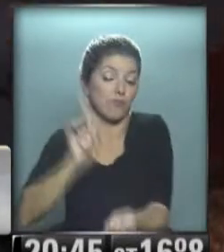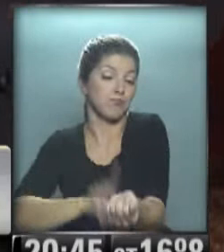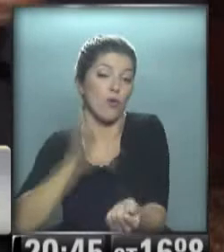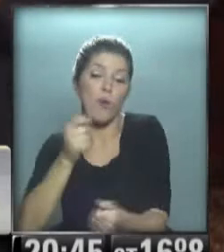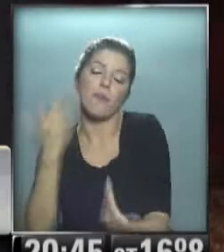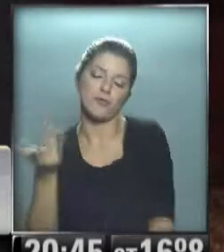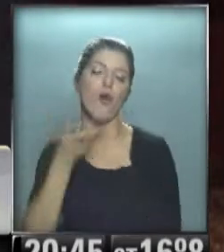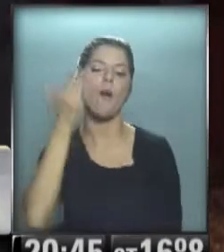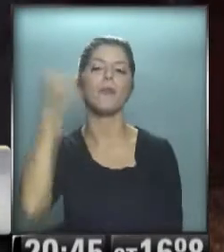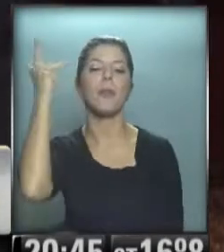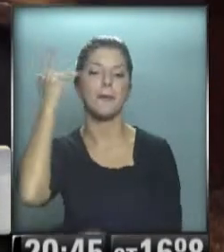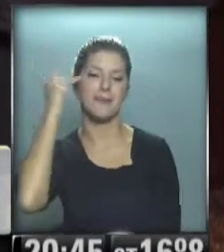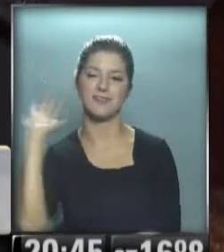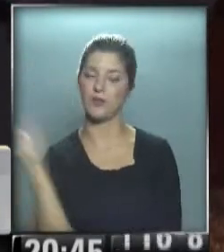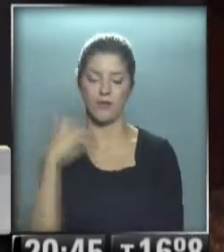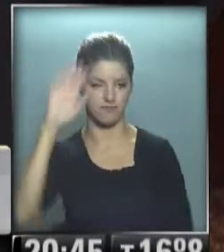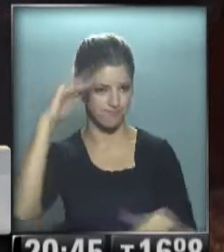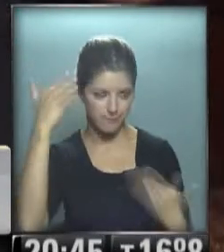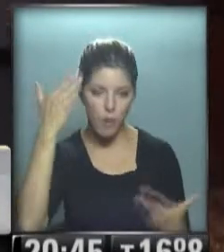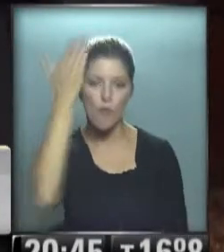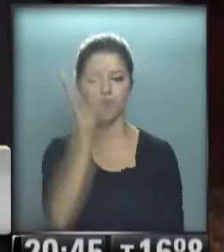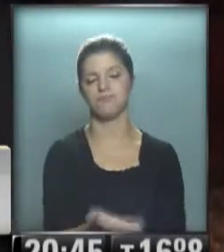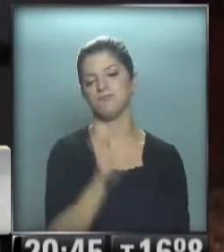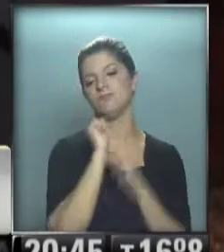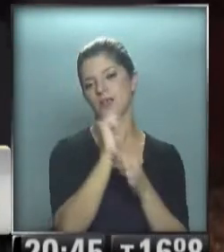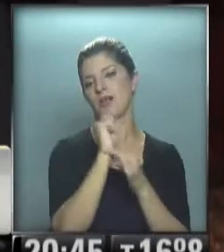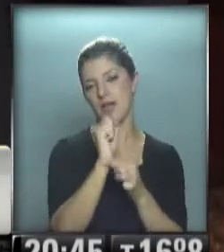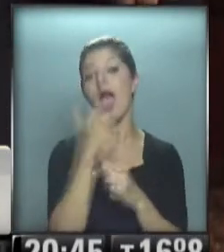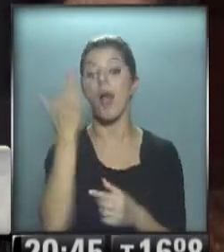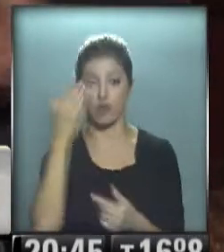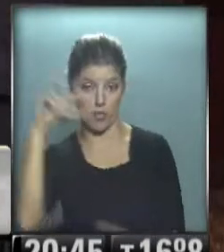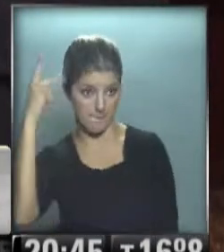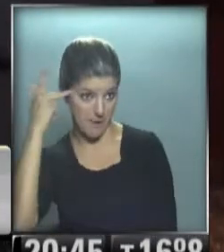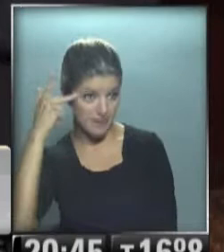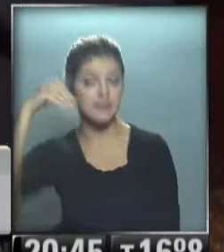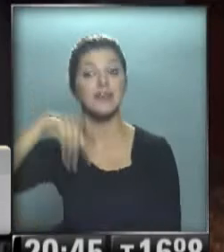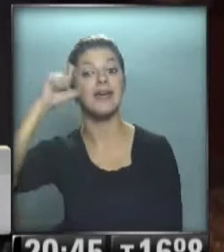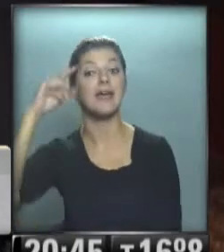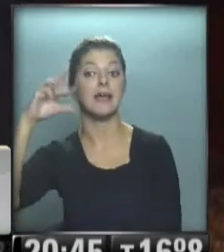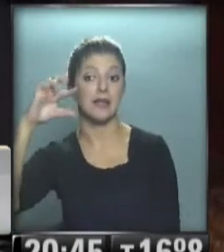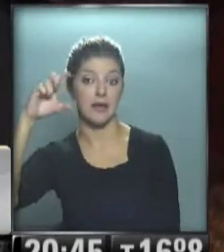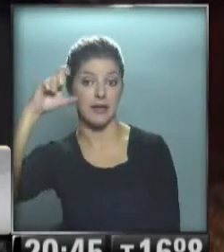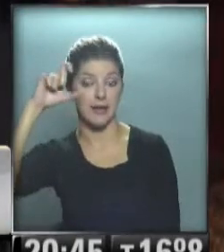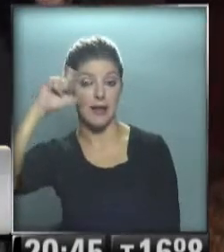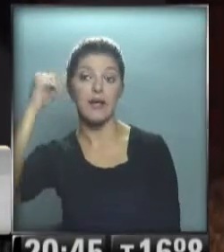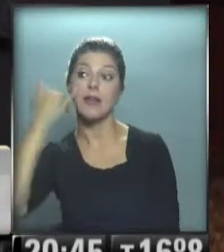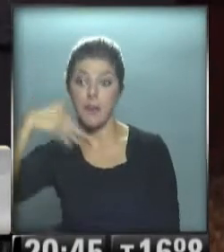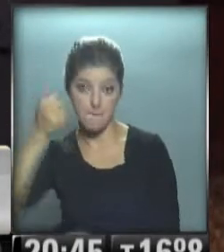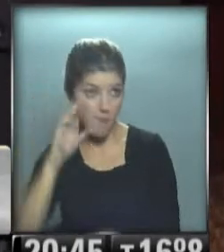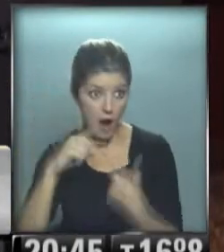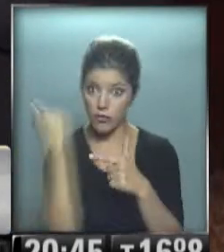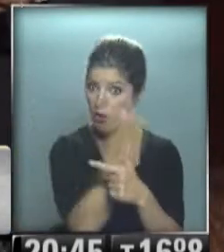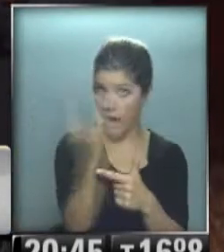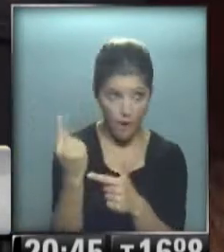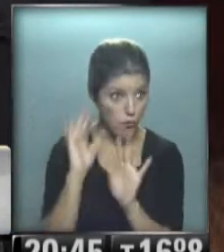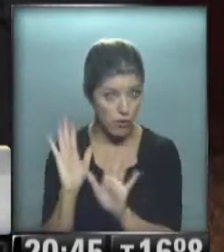hablamos de Messi, nos sacamos todos el sombrero, porque estamos hablando de un distinto. Hablo de Messi como hablo de Neymar, como hablo de las figuritas que tiene cada